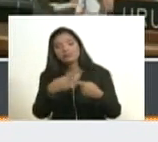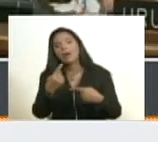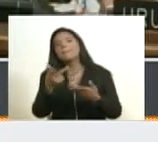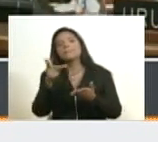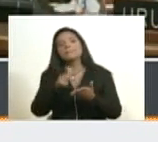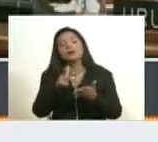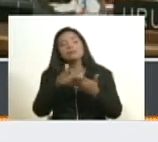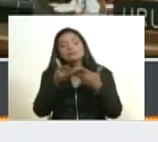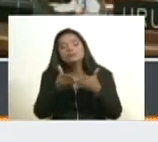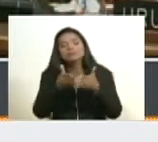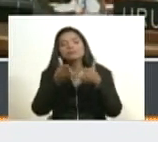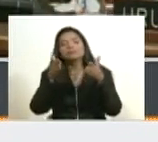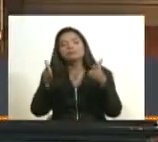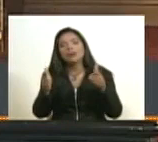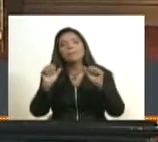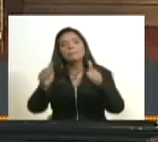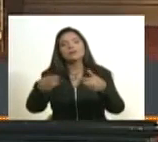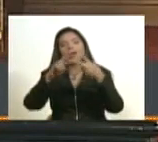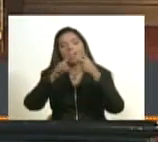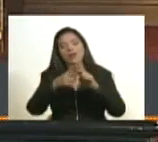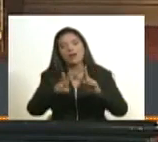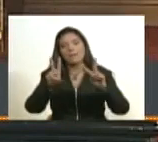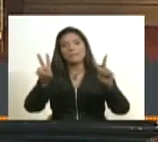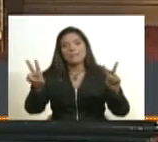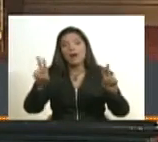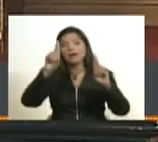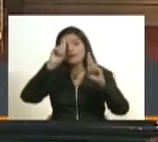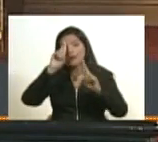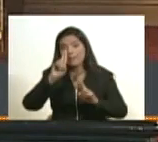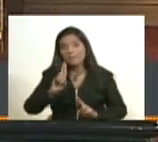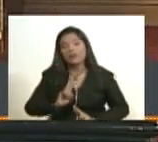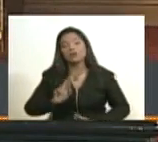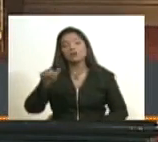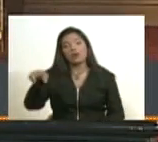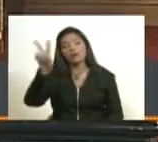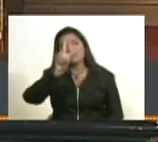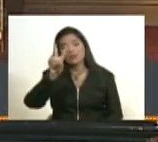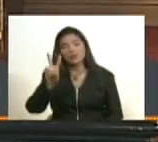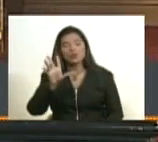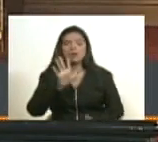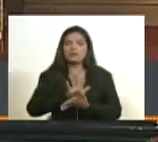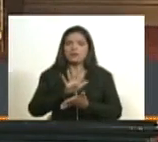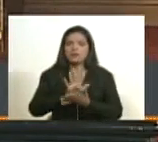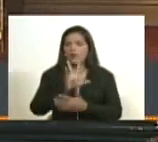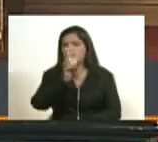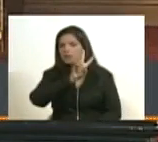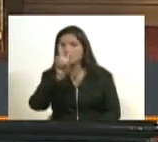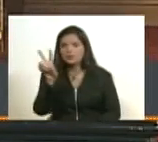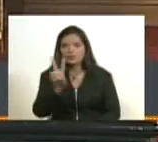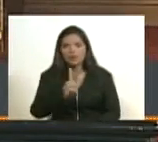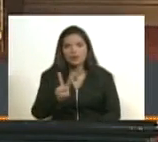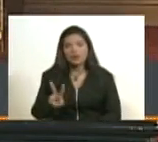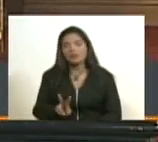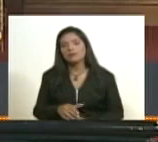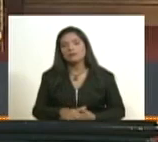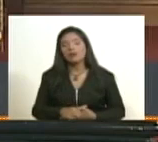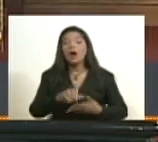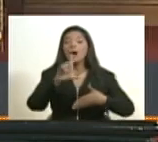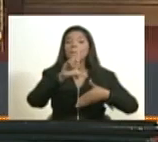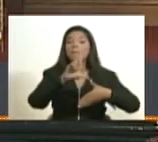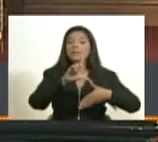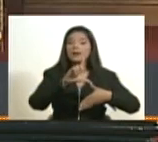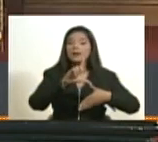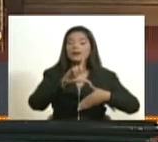para abrirle el camino a la paz, al respeto de Venezuela, a la estabilidad de Venezuela. América Latina,